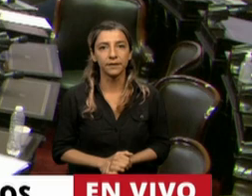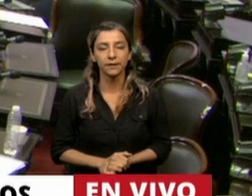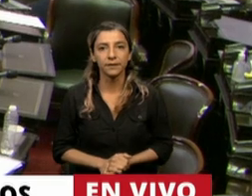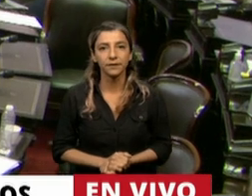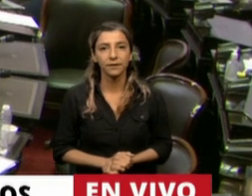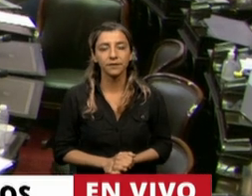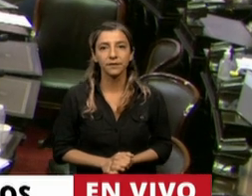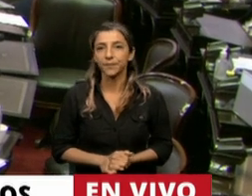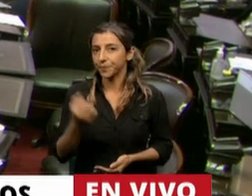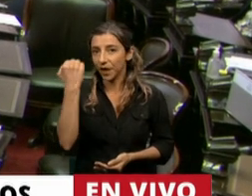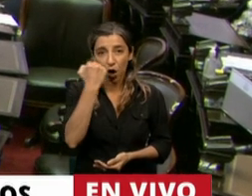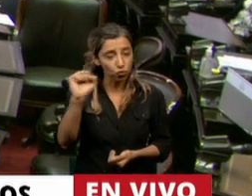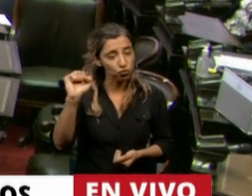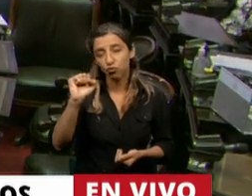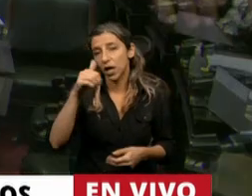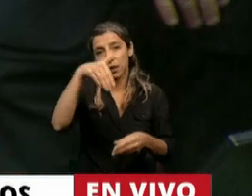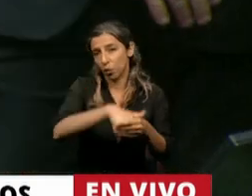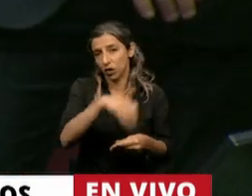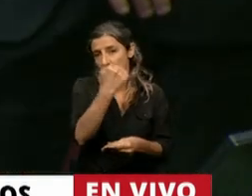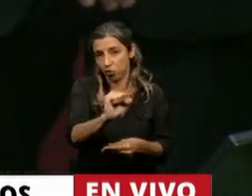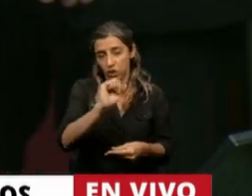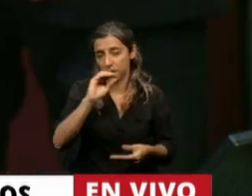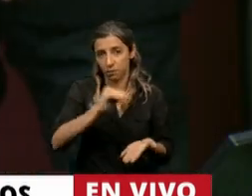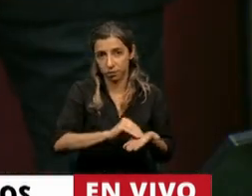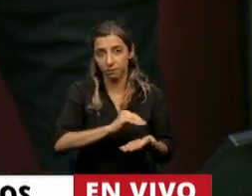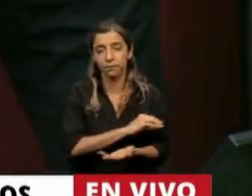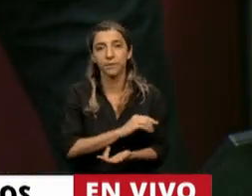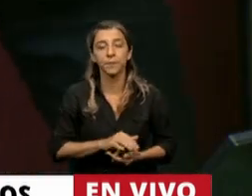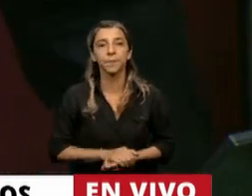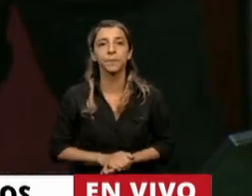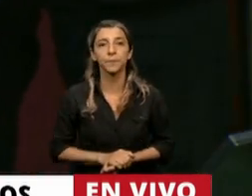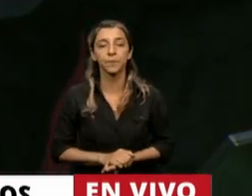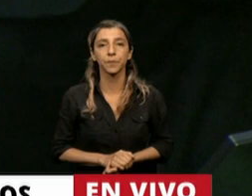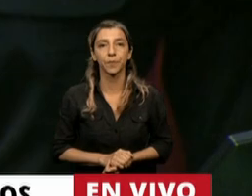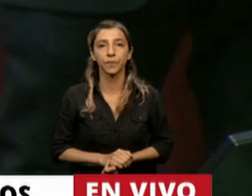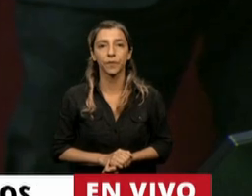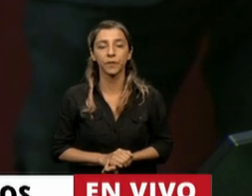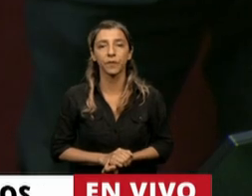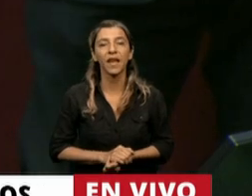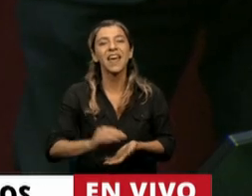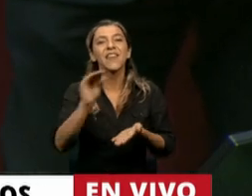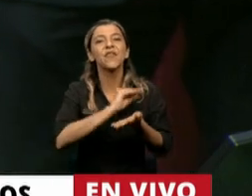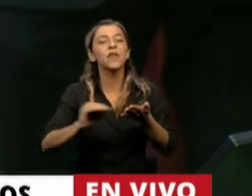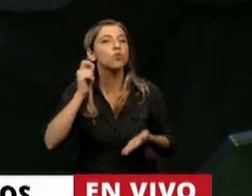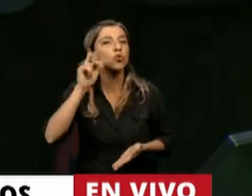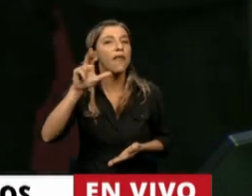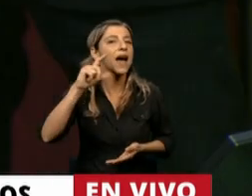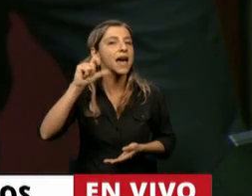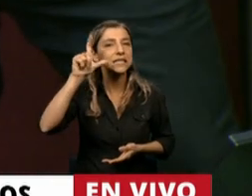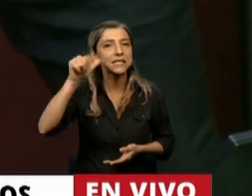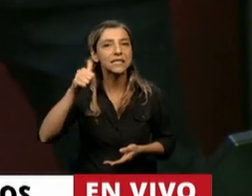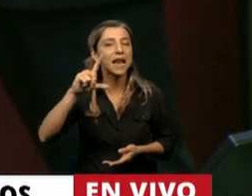Buca ausente a la hora de votar diputada Graciela